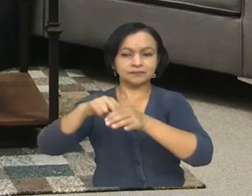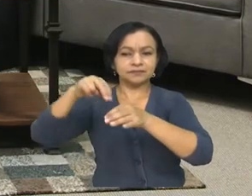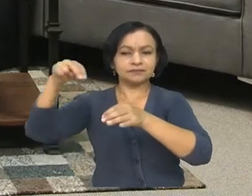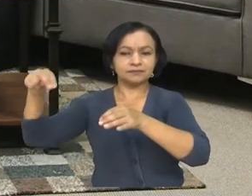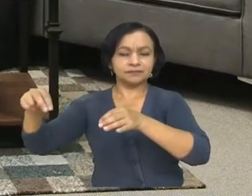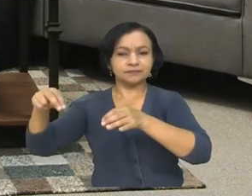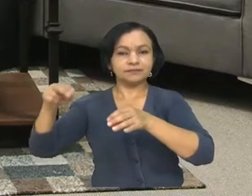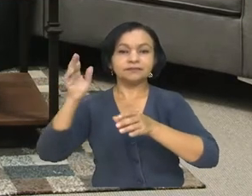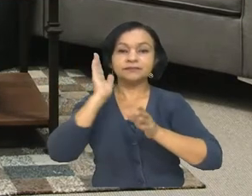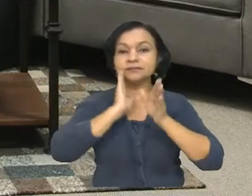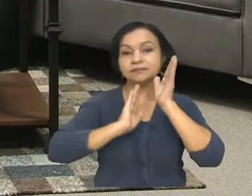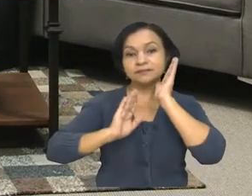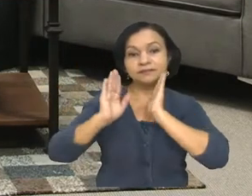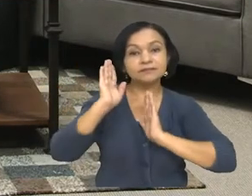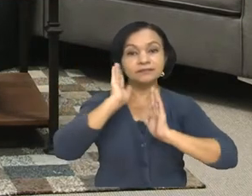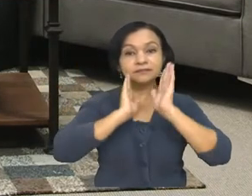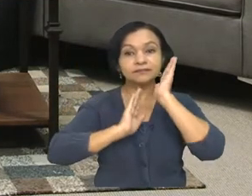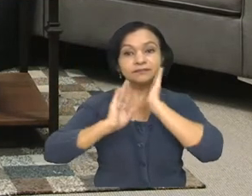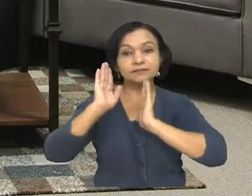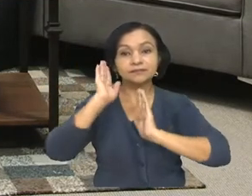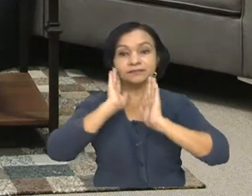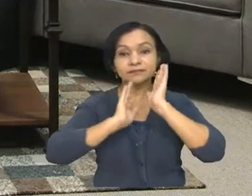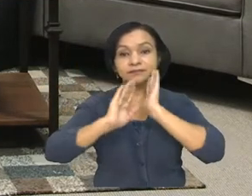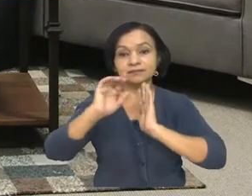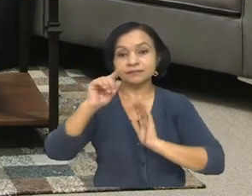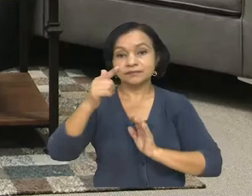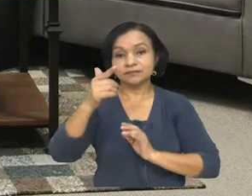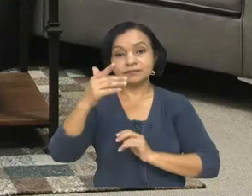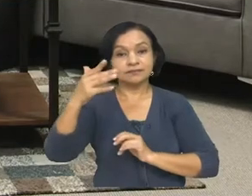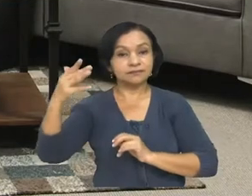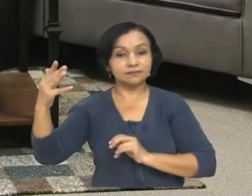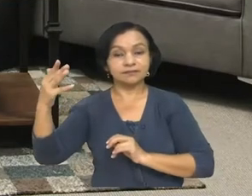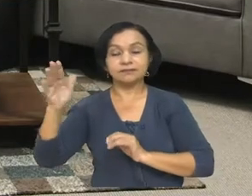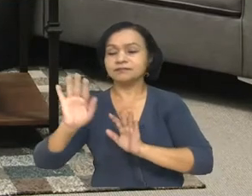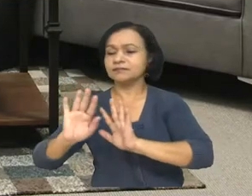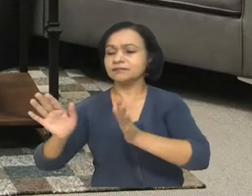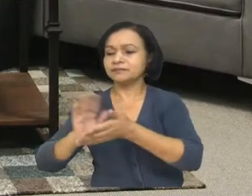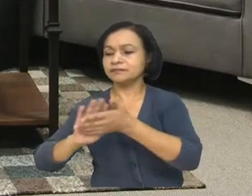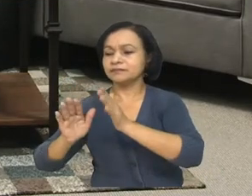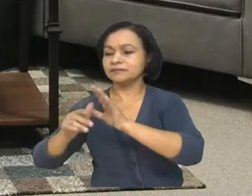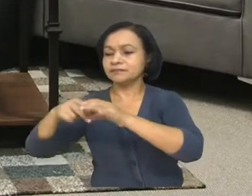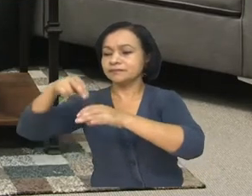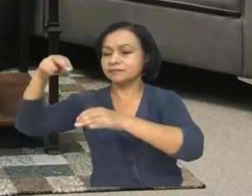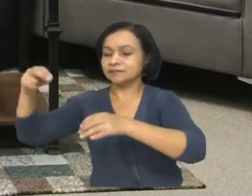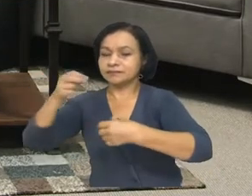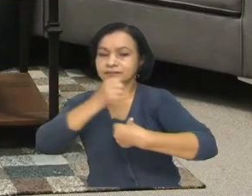de agosto del agosto del 79. Entonces,